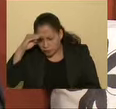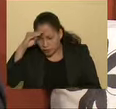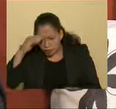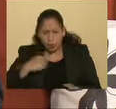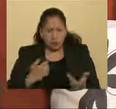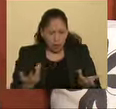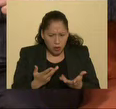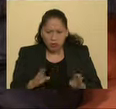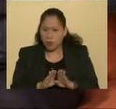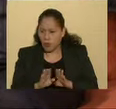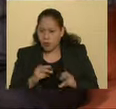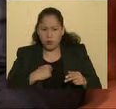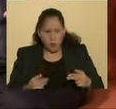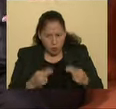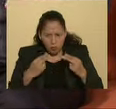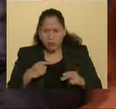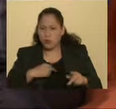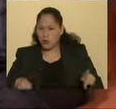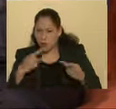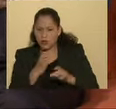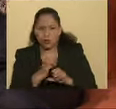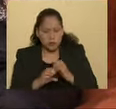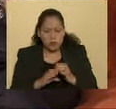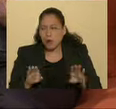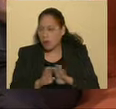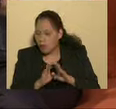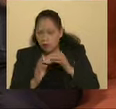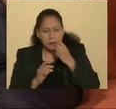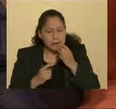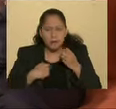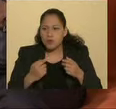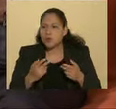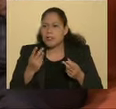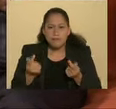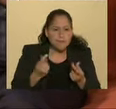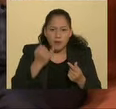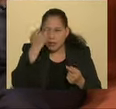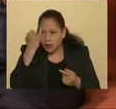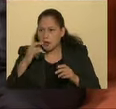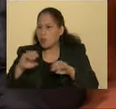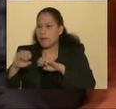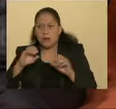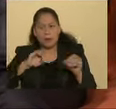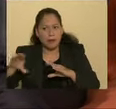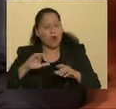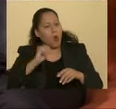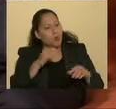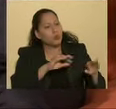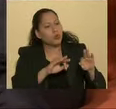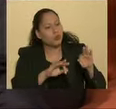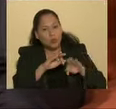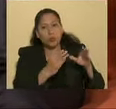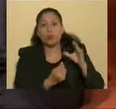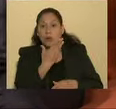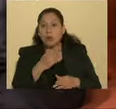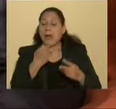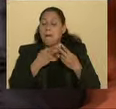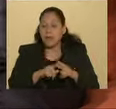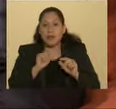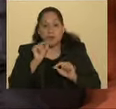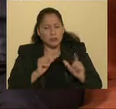hago? Monto un negocio, vendo productos, voy por este lado, me cambio de empleo. ¿Sí me explico? Sí, empieza a desear y empieza a